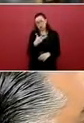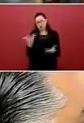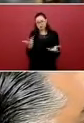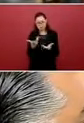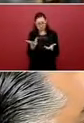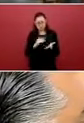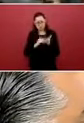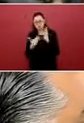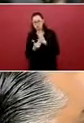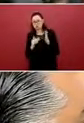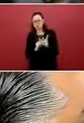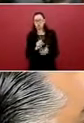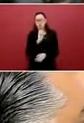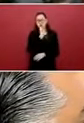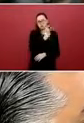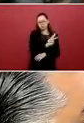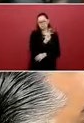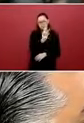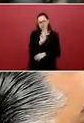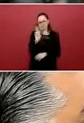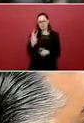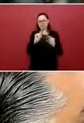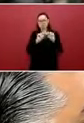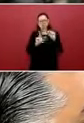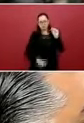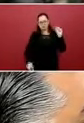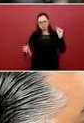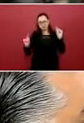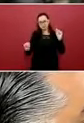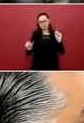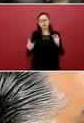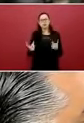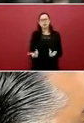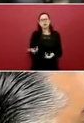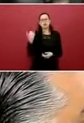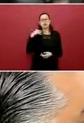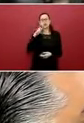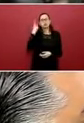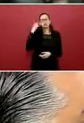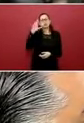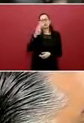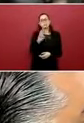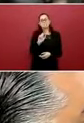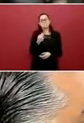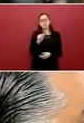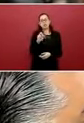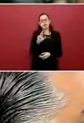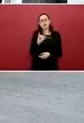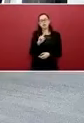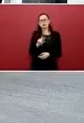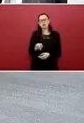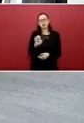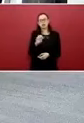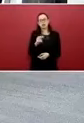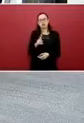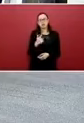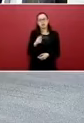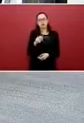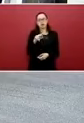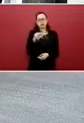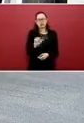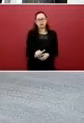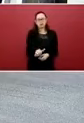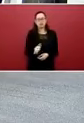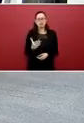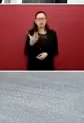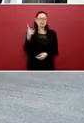una plataforma digital? Porque la doctora Beatriz Eugenia Ramírez Saavedra decía en